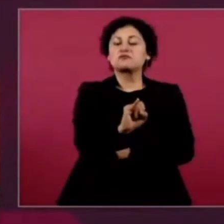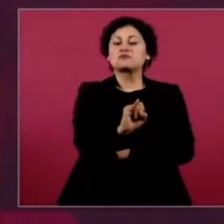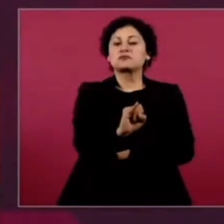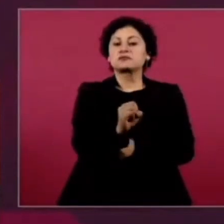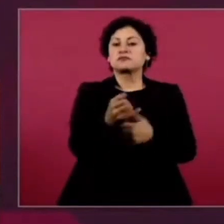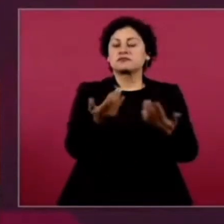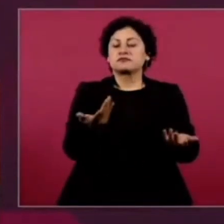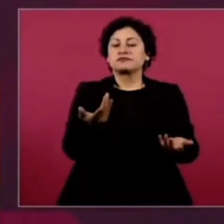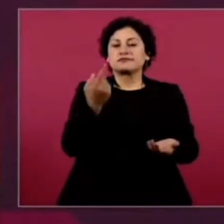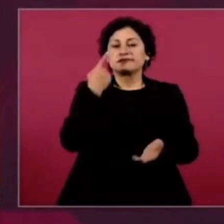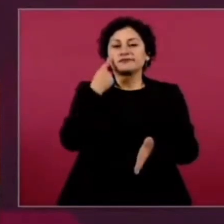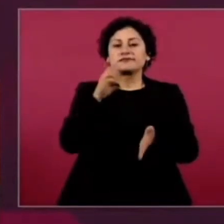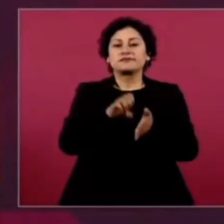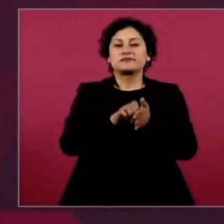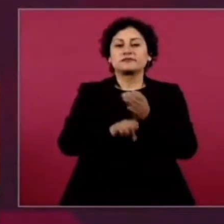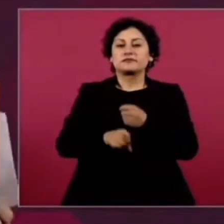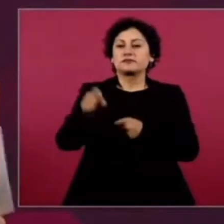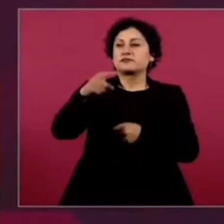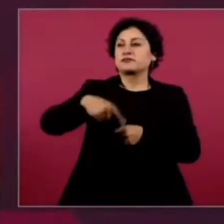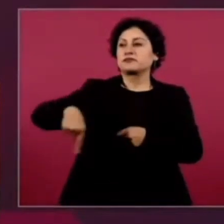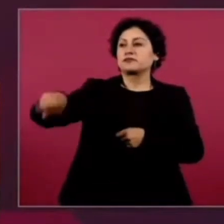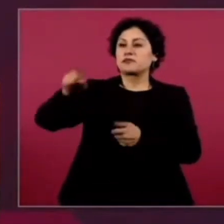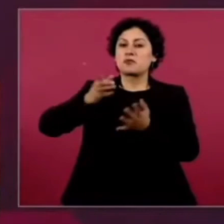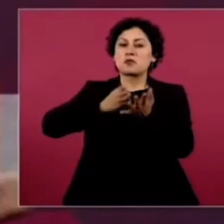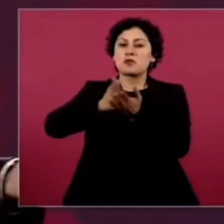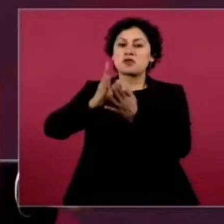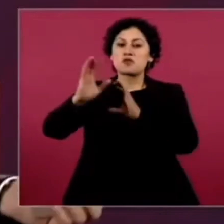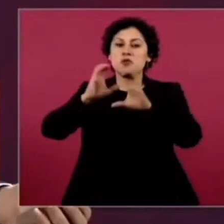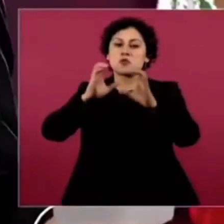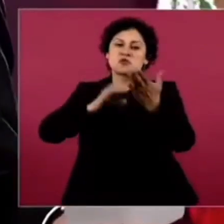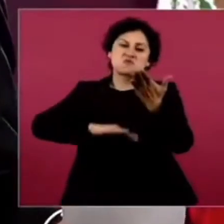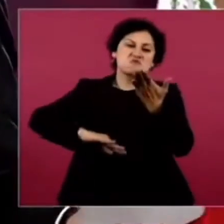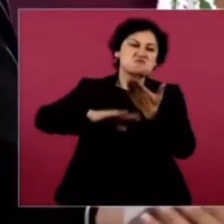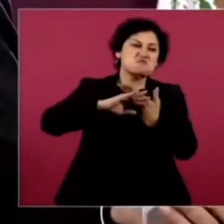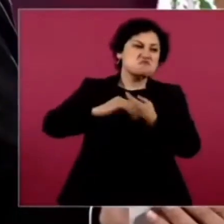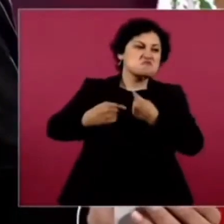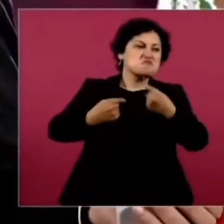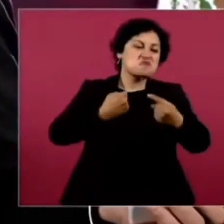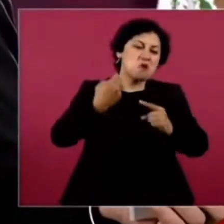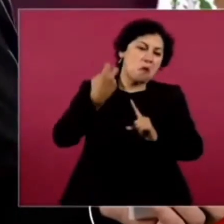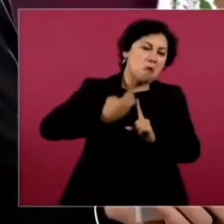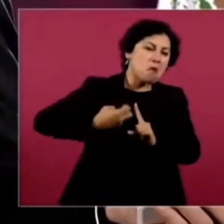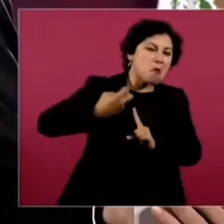Es como los que nos insultan en los medios. ¿Están seguros que